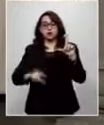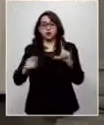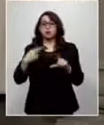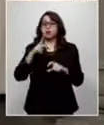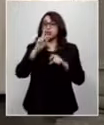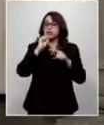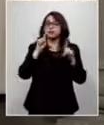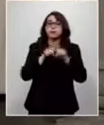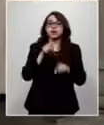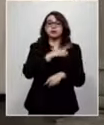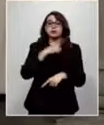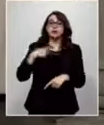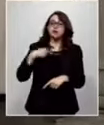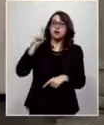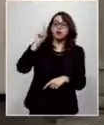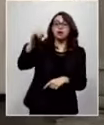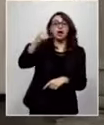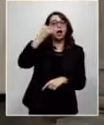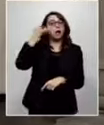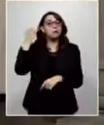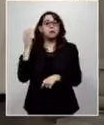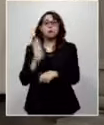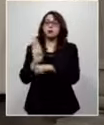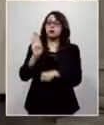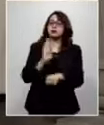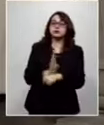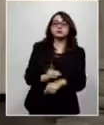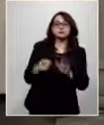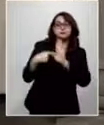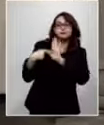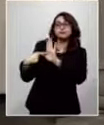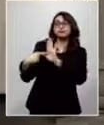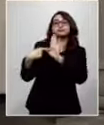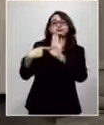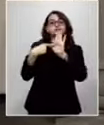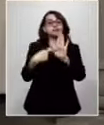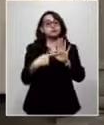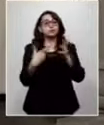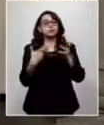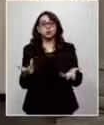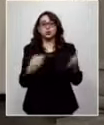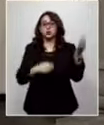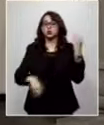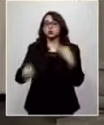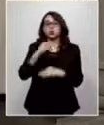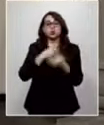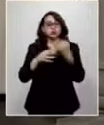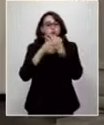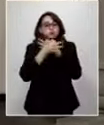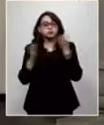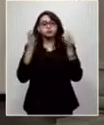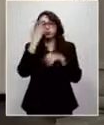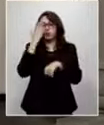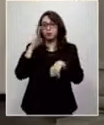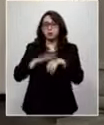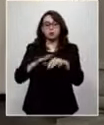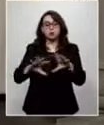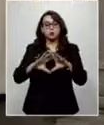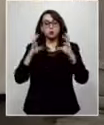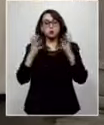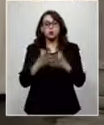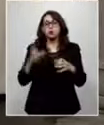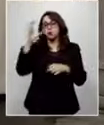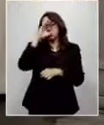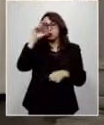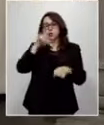Japón o lo conozca Brasil. Toda declaratoria, memoria del mundo, toda declaratoria, patrimonio cultural